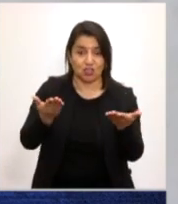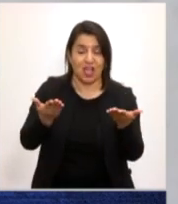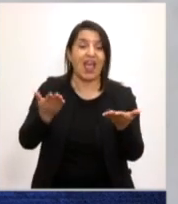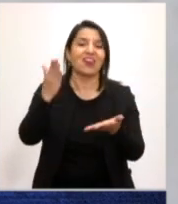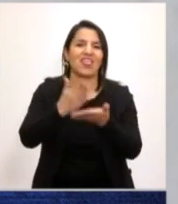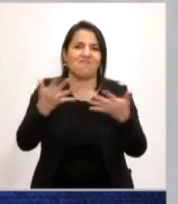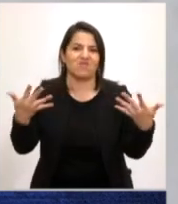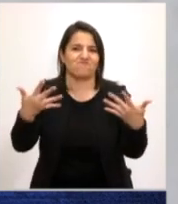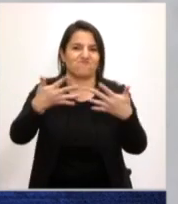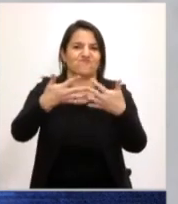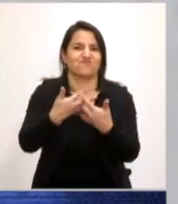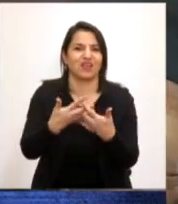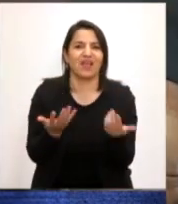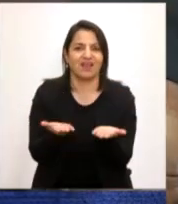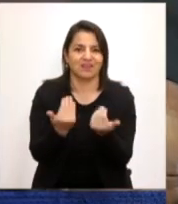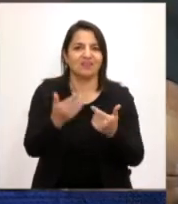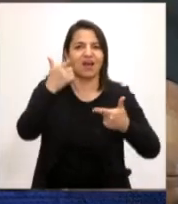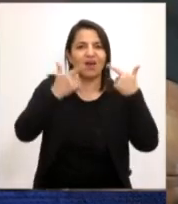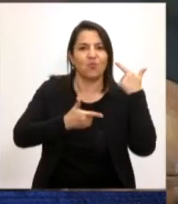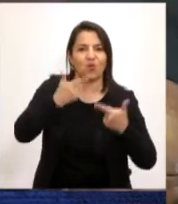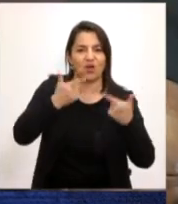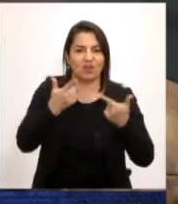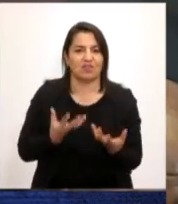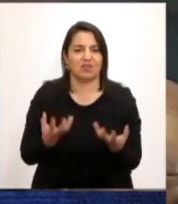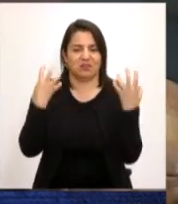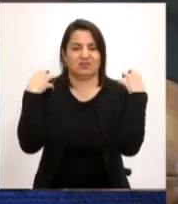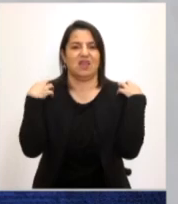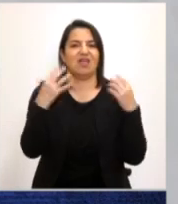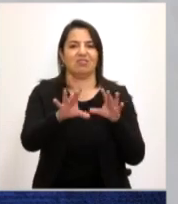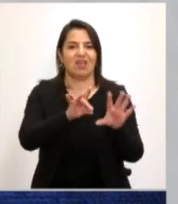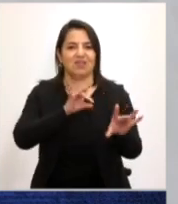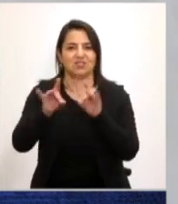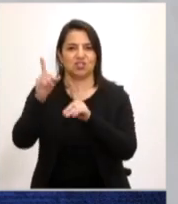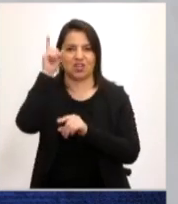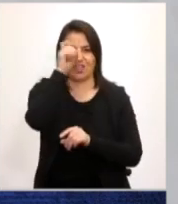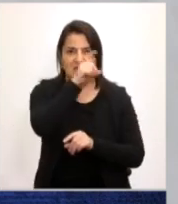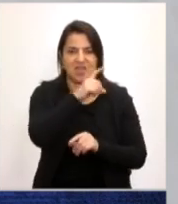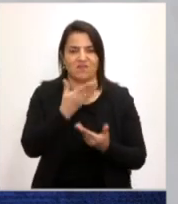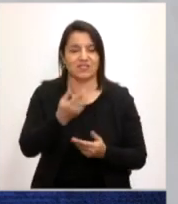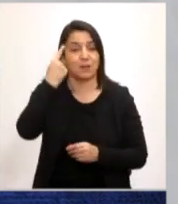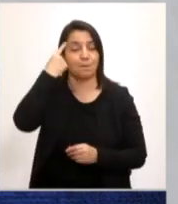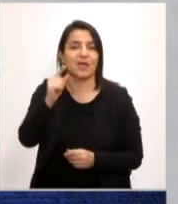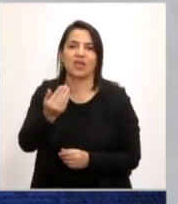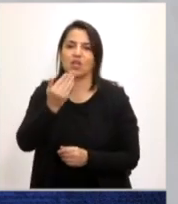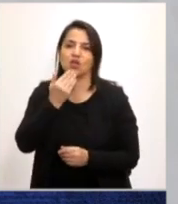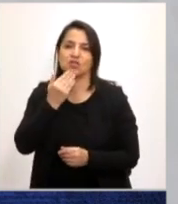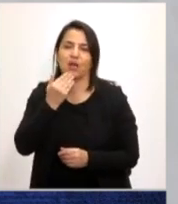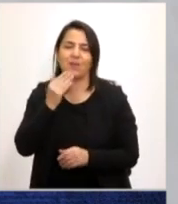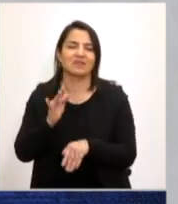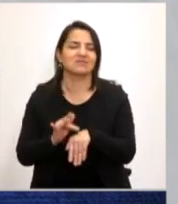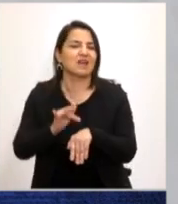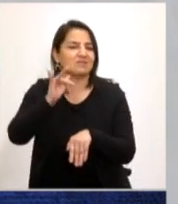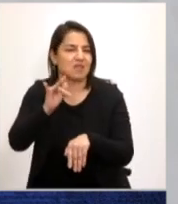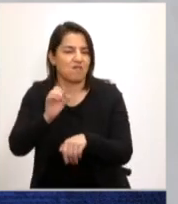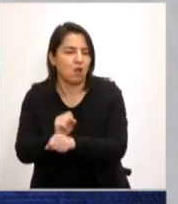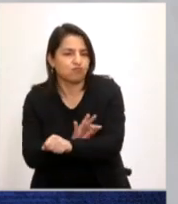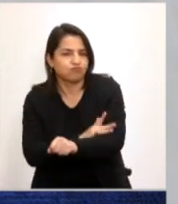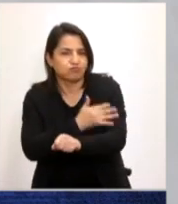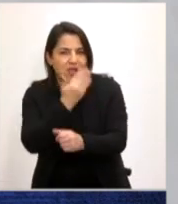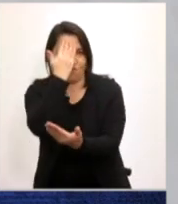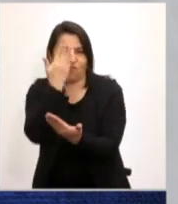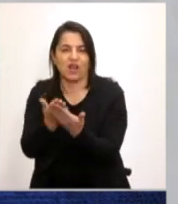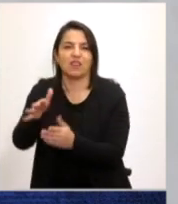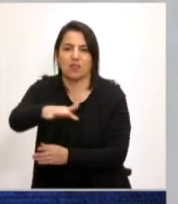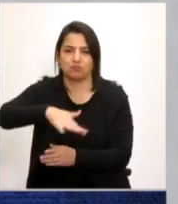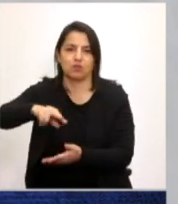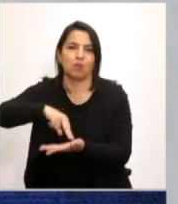armonizarse. Necesitamos una política que se haga cargo de tomar decisiones difíciles, pero que también sea sensible frente a las dificultades que enfrentan